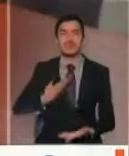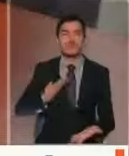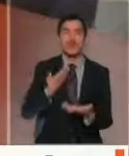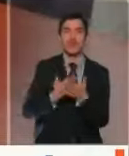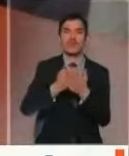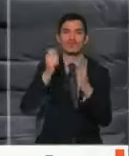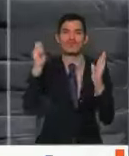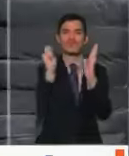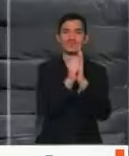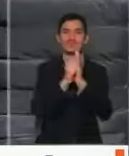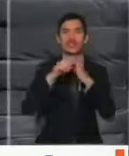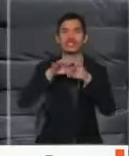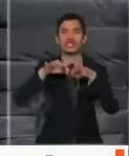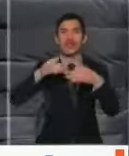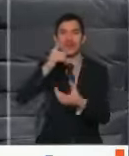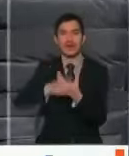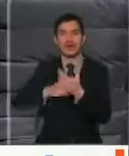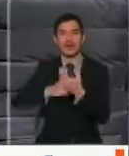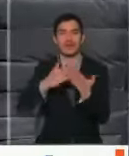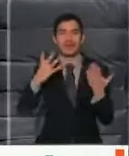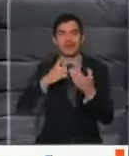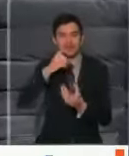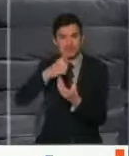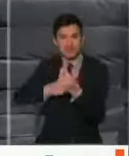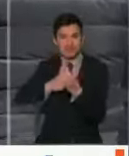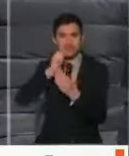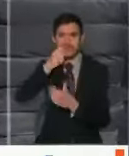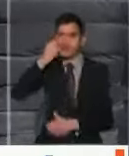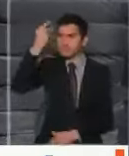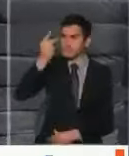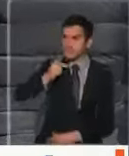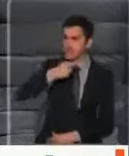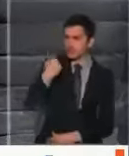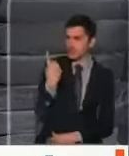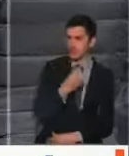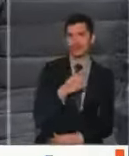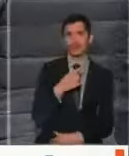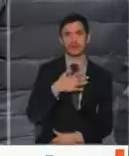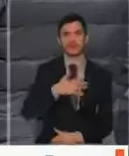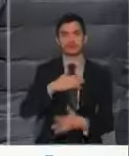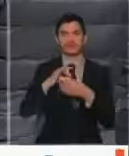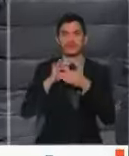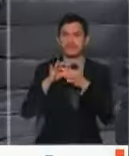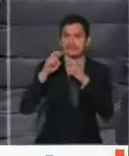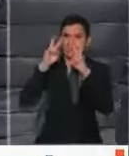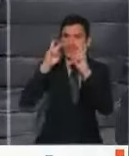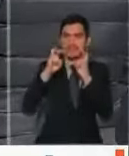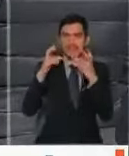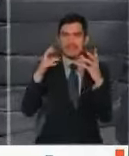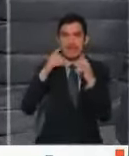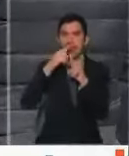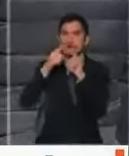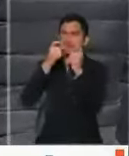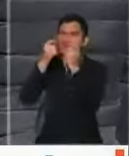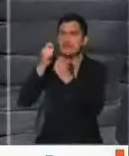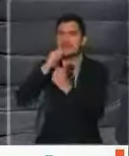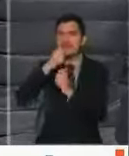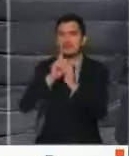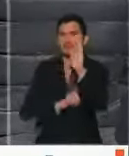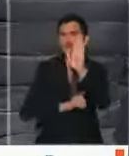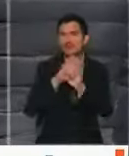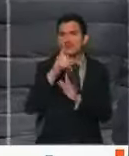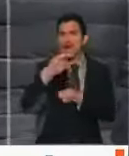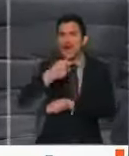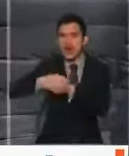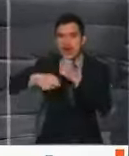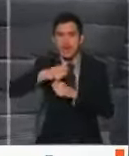Choripán. Para que el choripán sea un producto nuestro, vamos a otras latitudes y con cosas similares hacen un desarrollo económico,